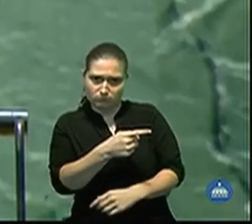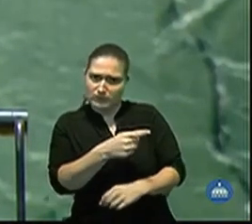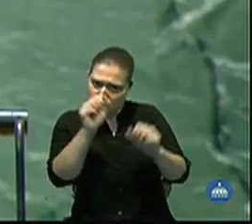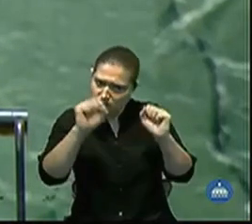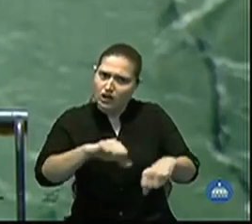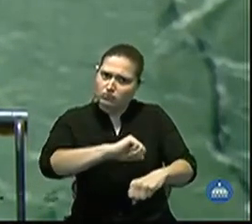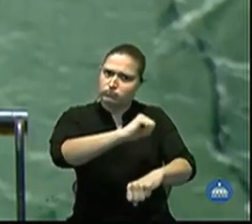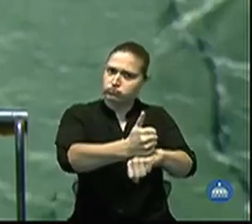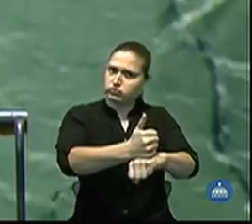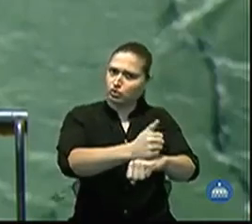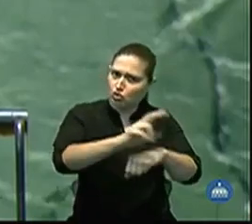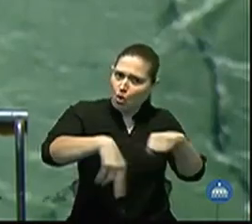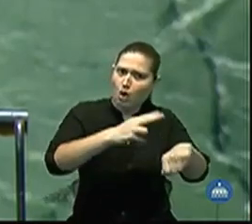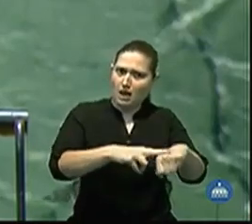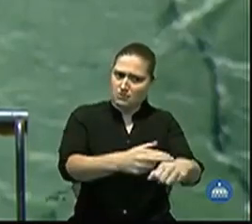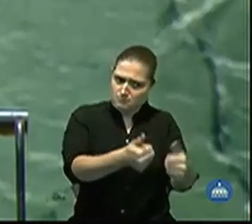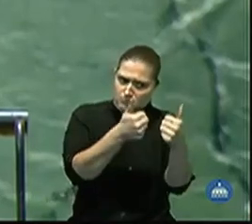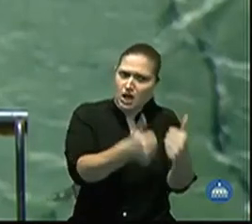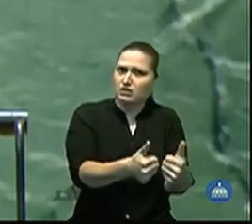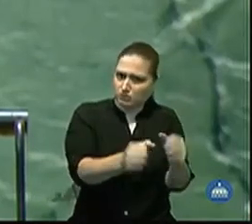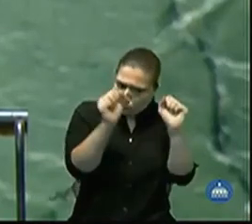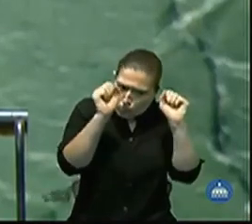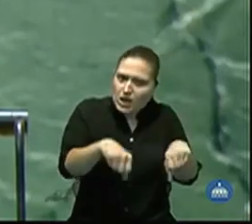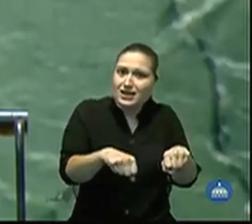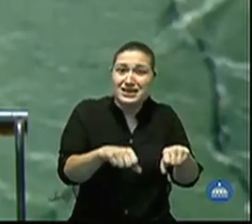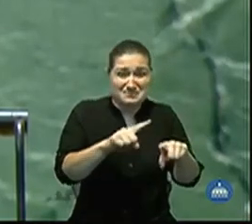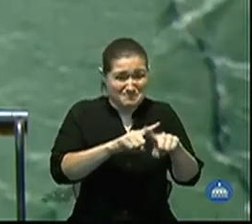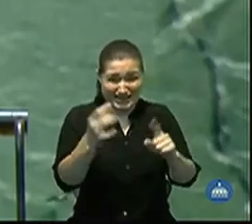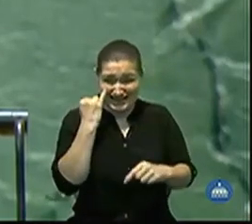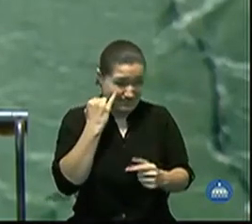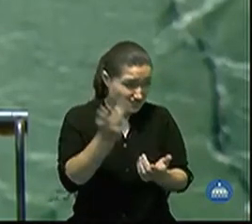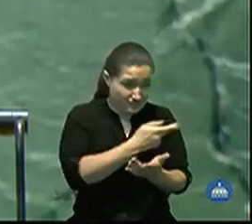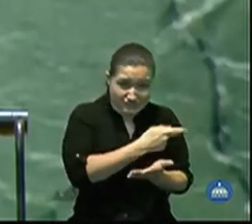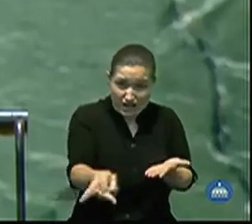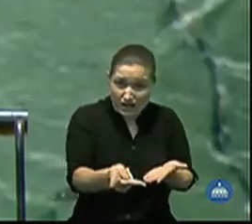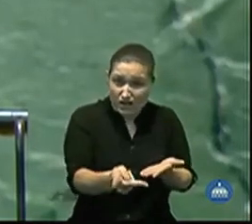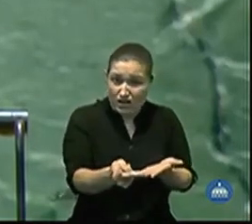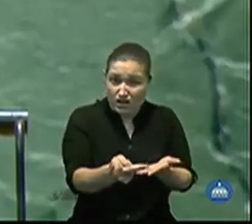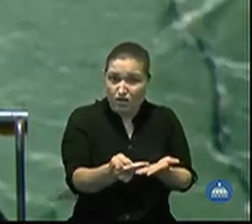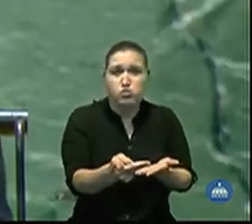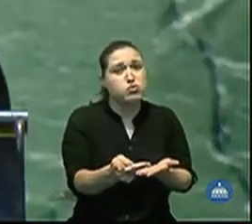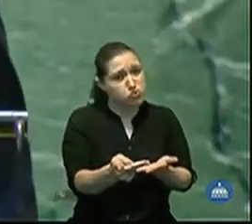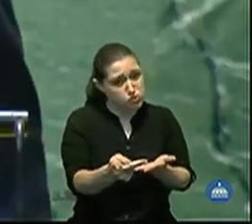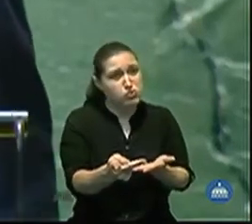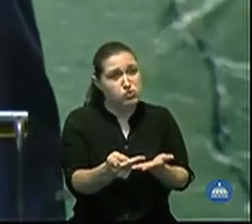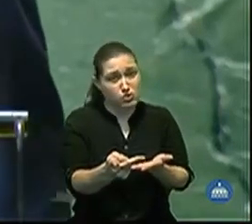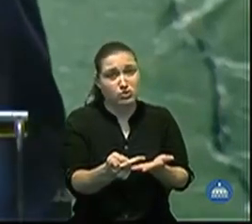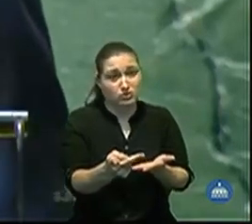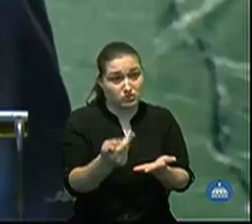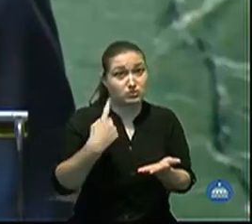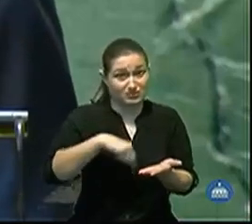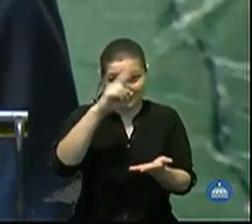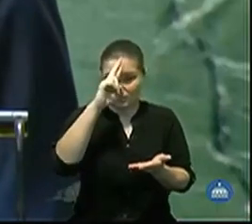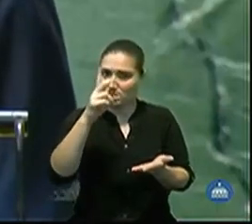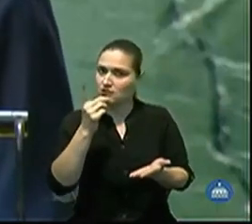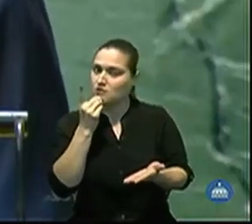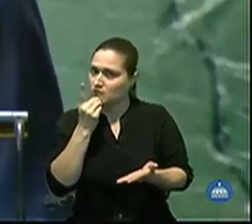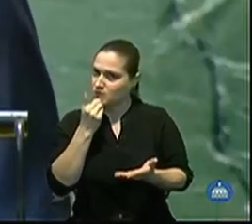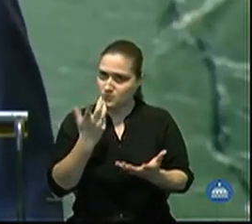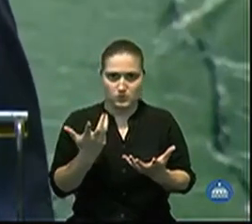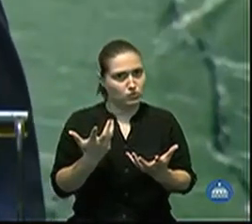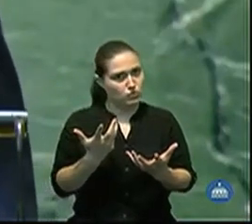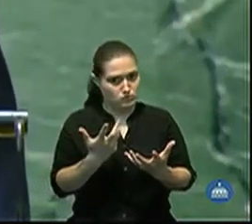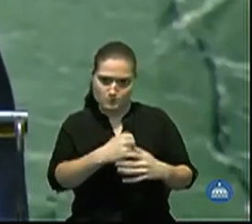Haití. Un fracaso podría implicar la necesidad de nosotros adoptar medidas drásticas para proteger